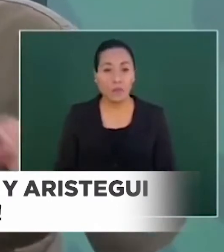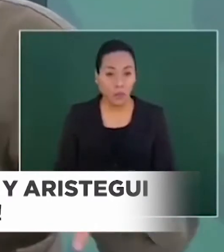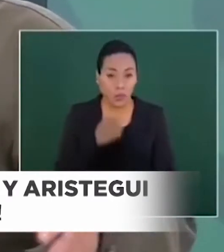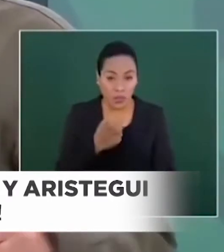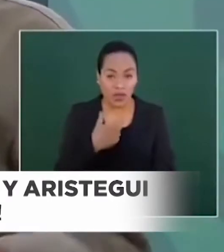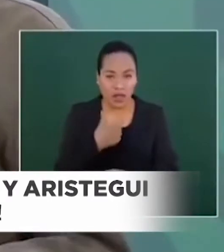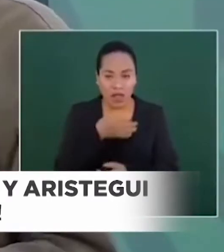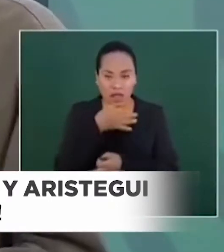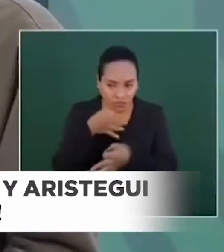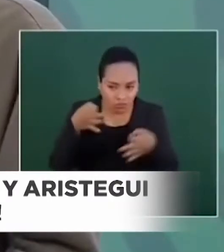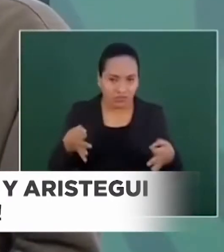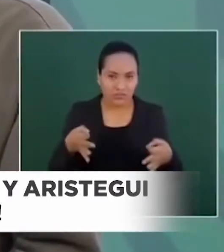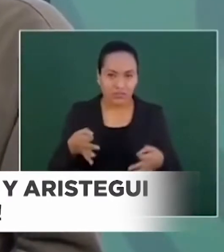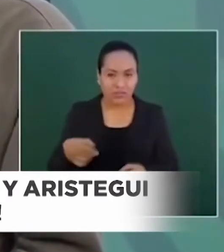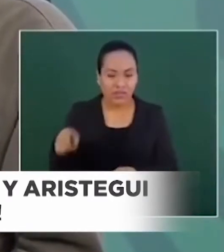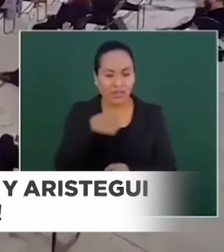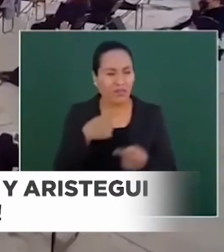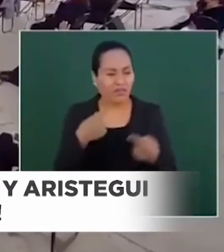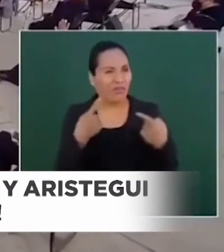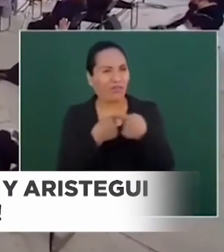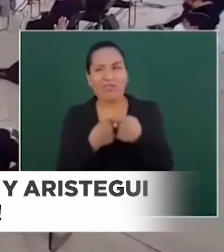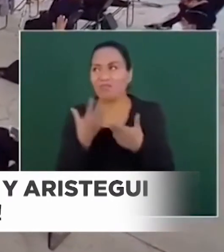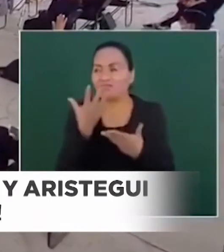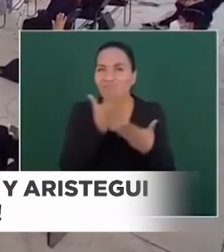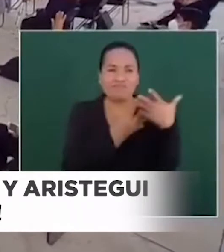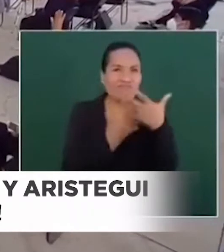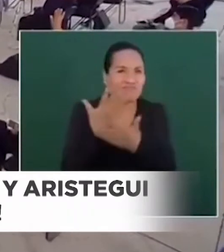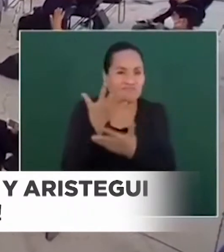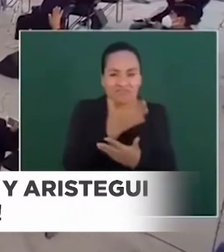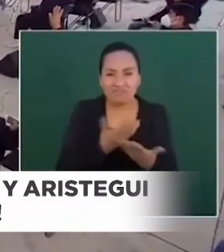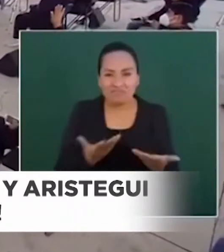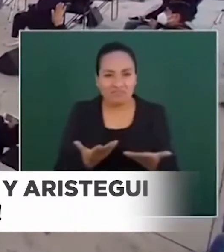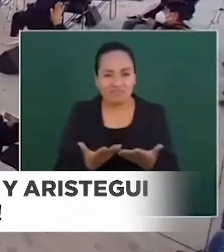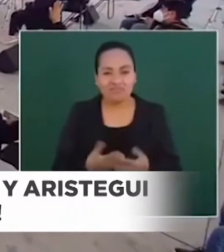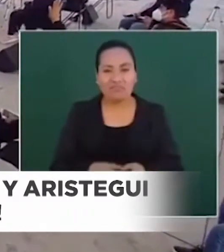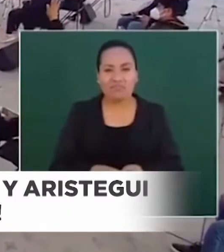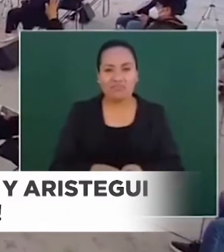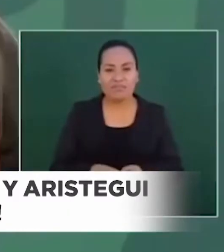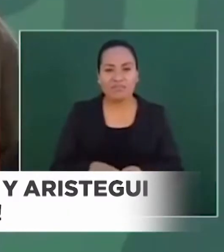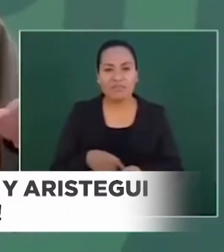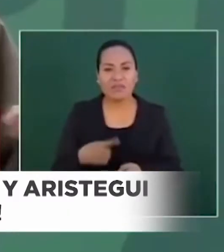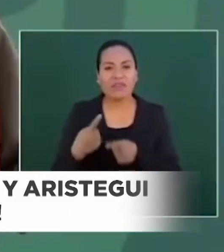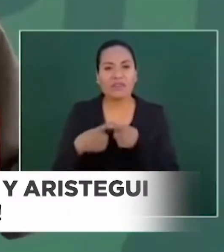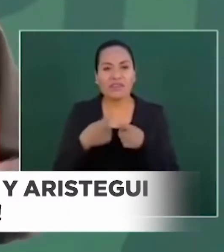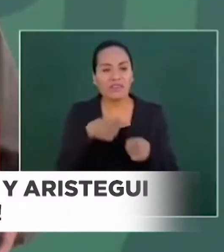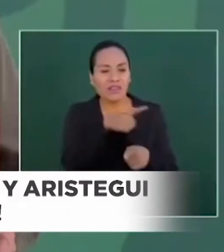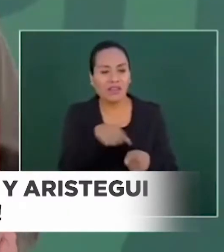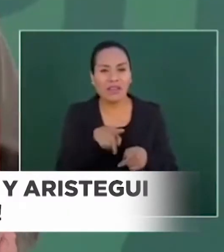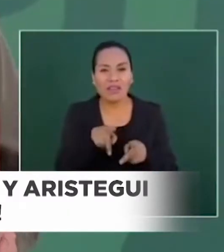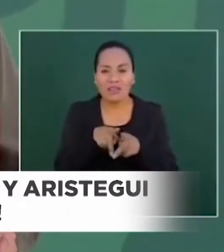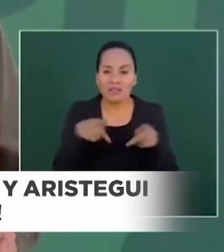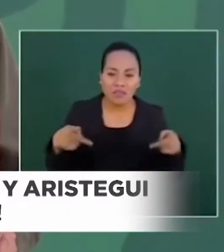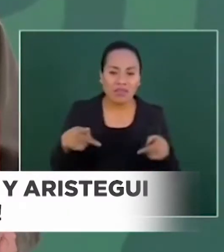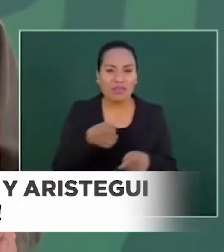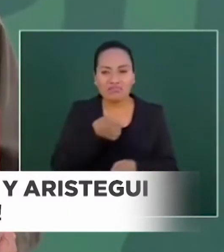Así fue como el presidente de México, Andrés Manuel López Obrador, se lanzó contra Carmen Aristegui y también el semanario Proceso, ya